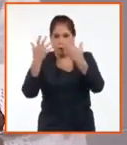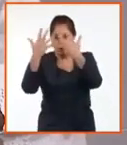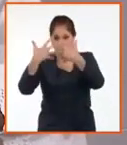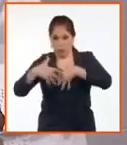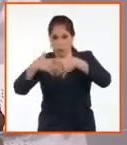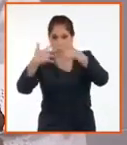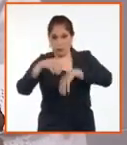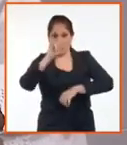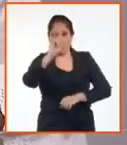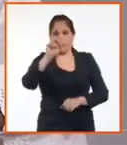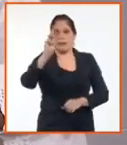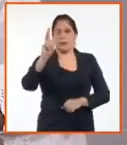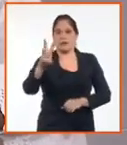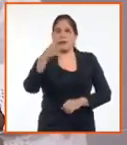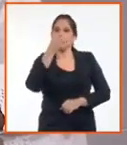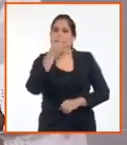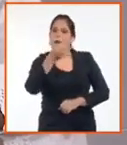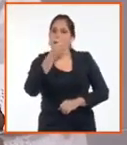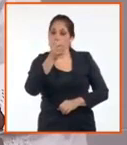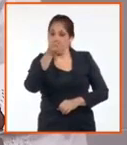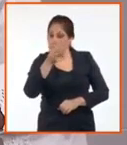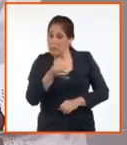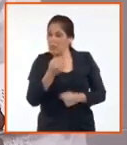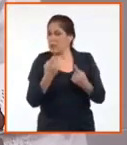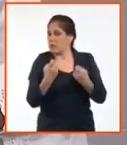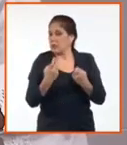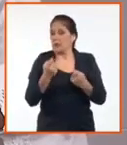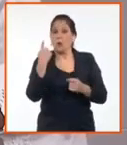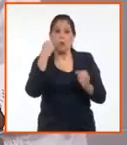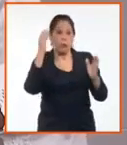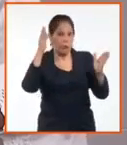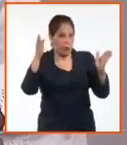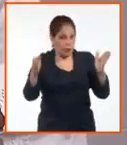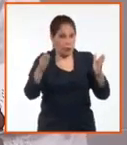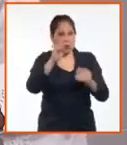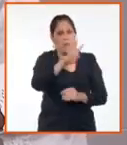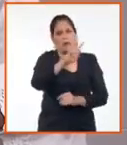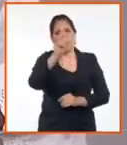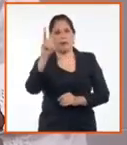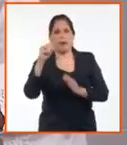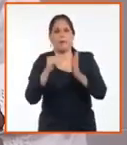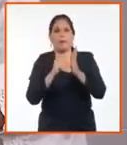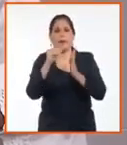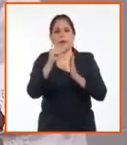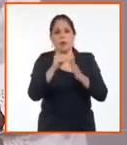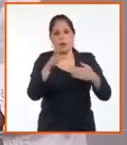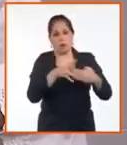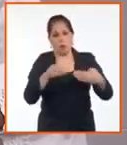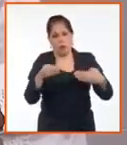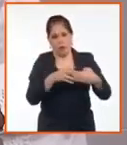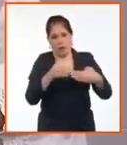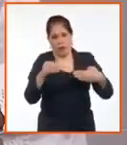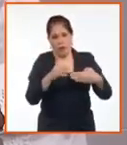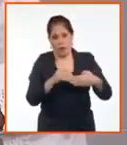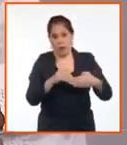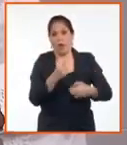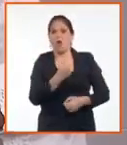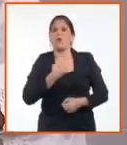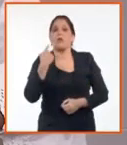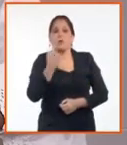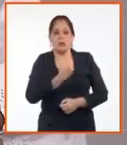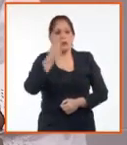63 medicamentos se necesitan al año 43 millones de dólares es decir que nosotros estamos